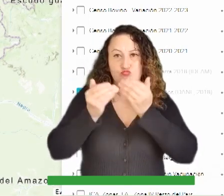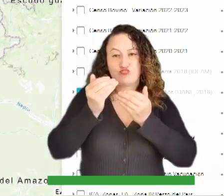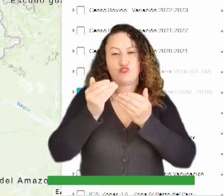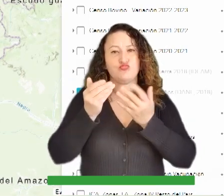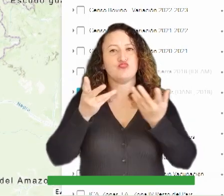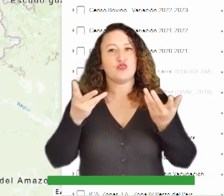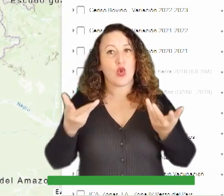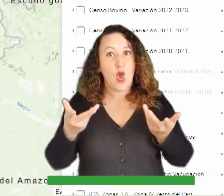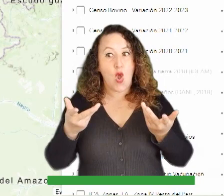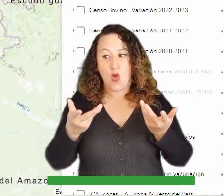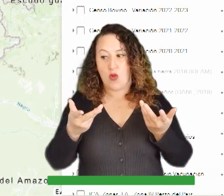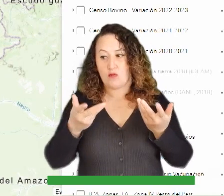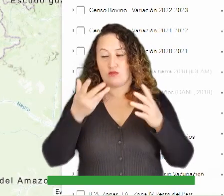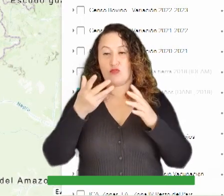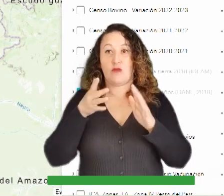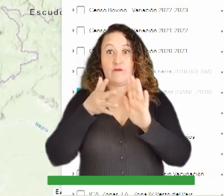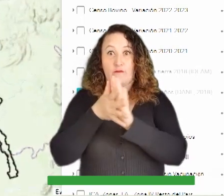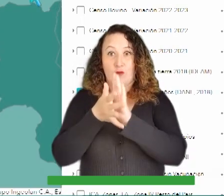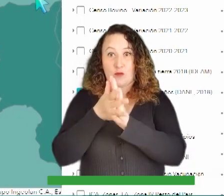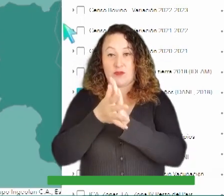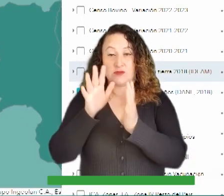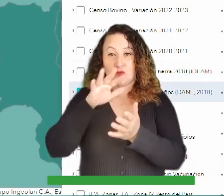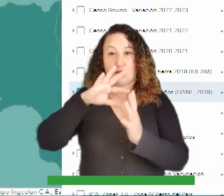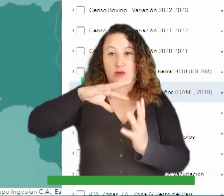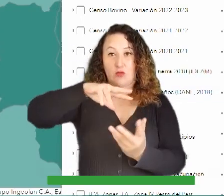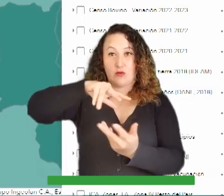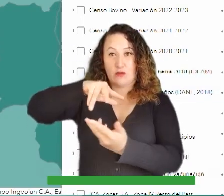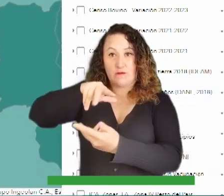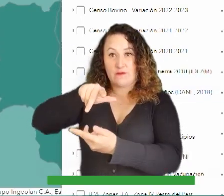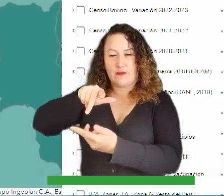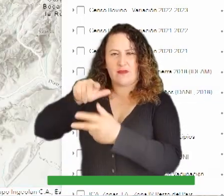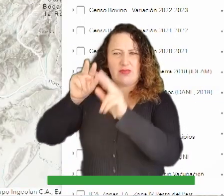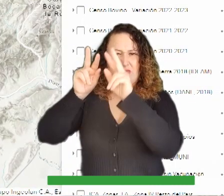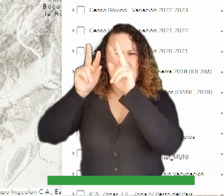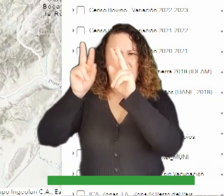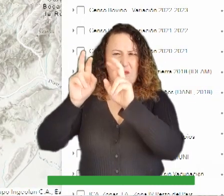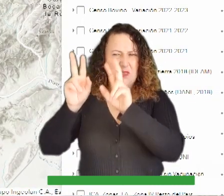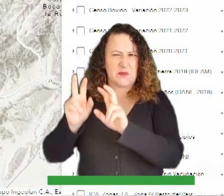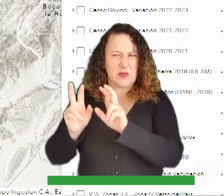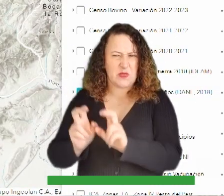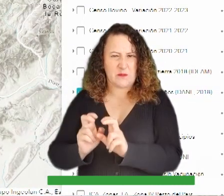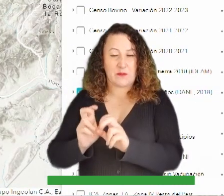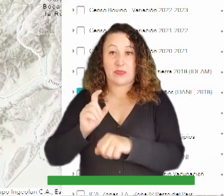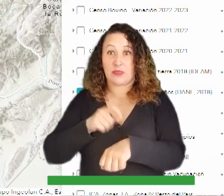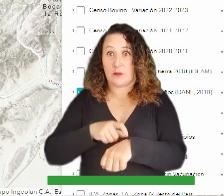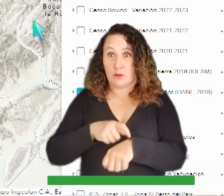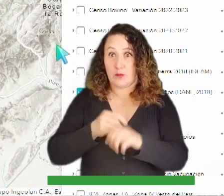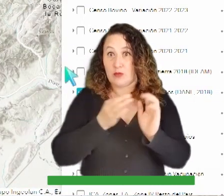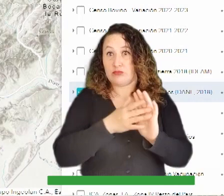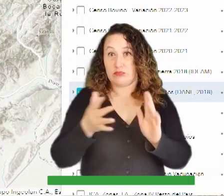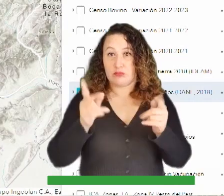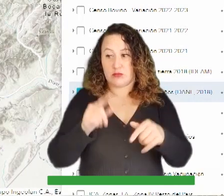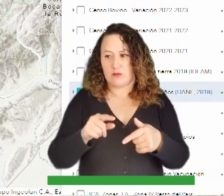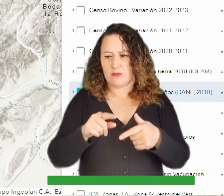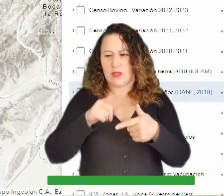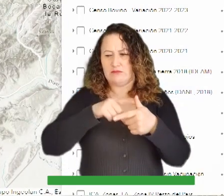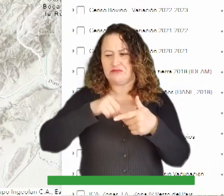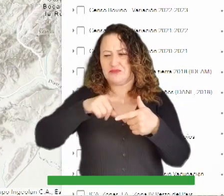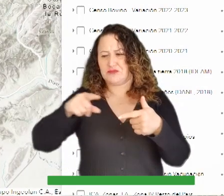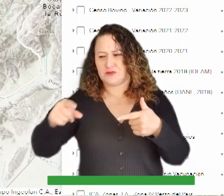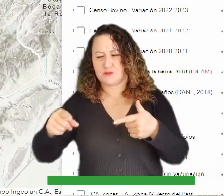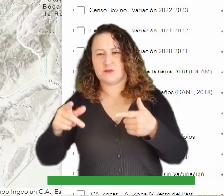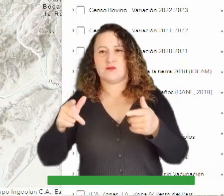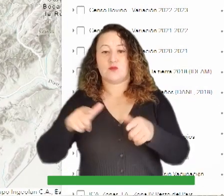espacial mediante la superposición de información geográfica de múltiples temáticas y temporalidades, desde datos